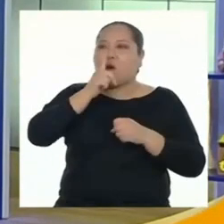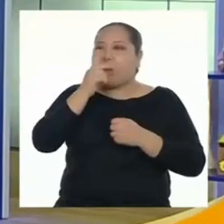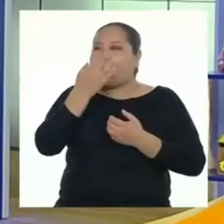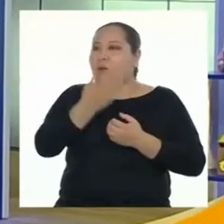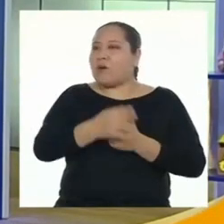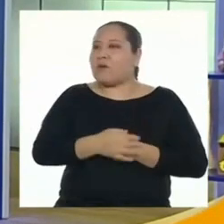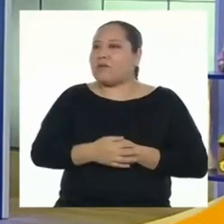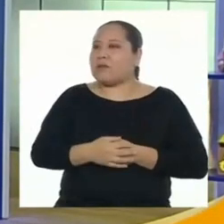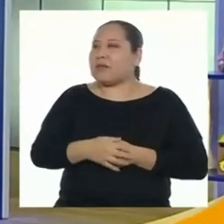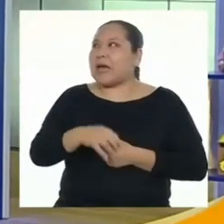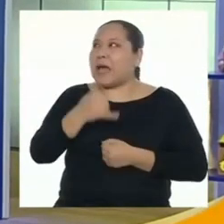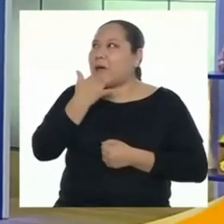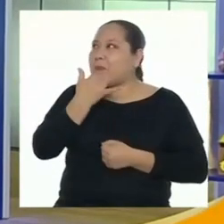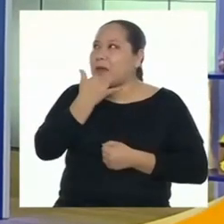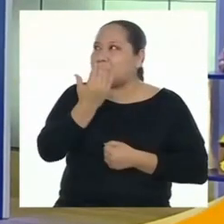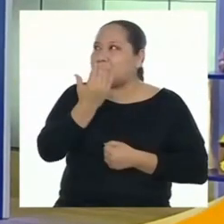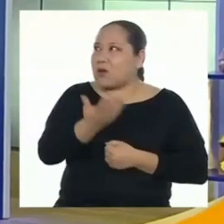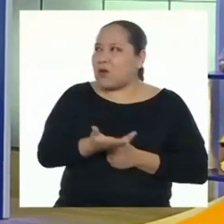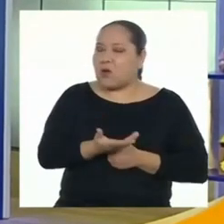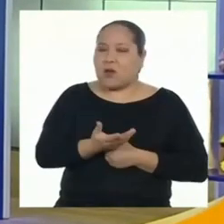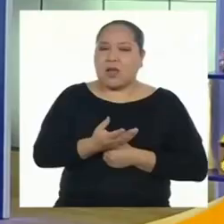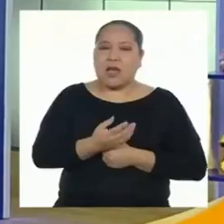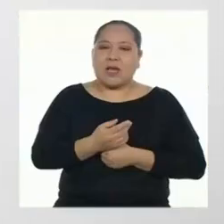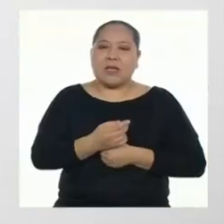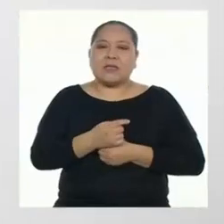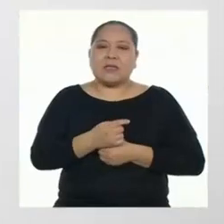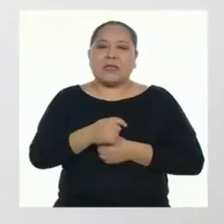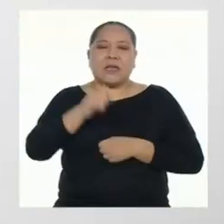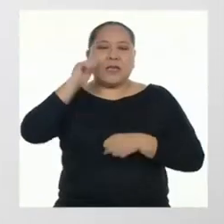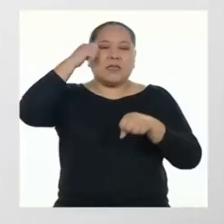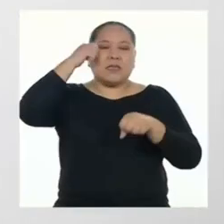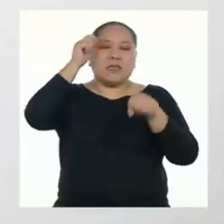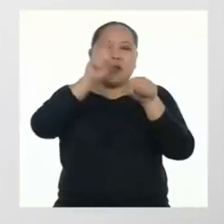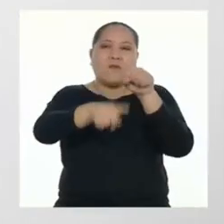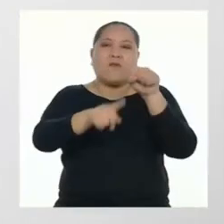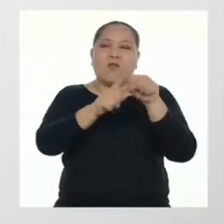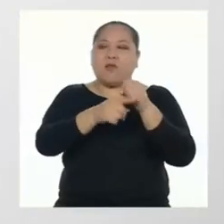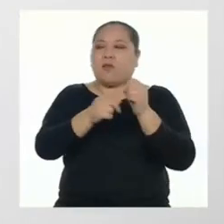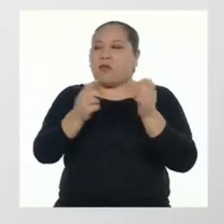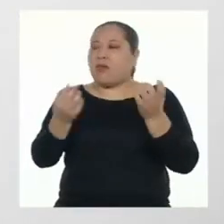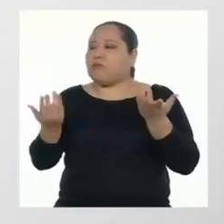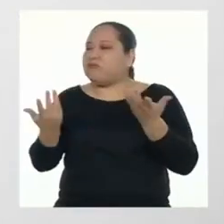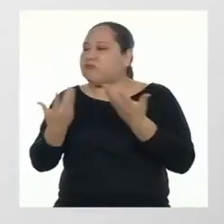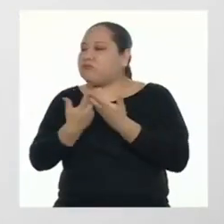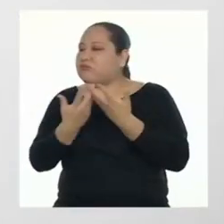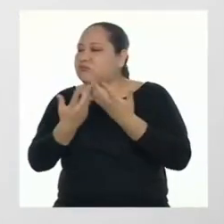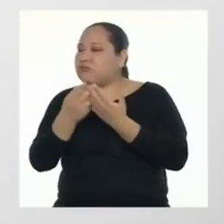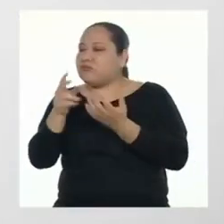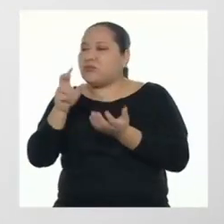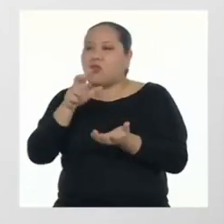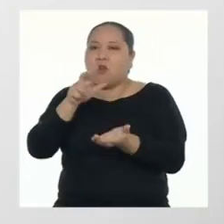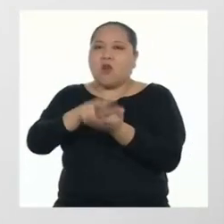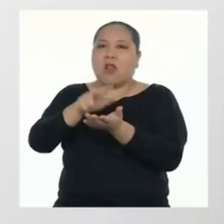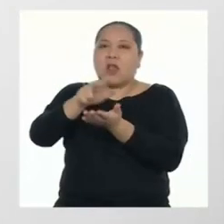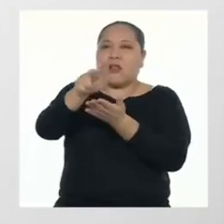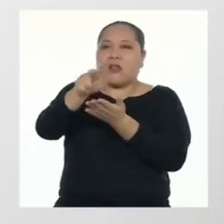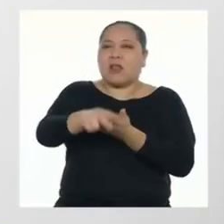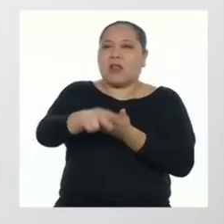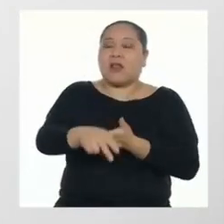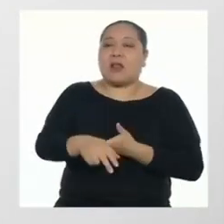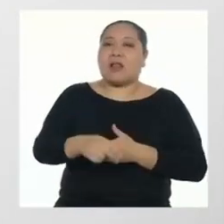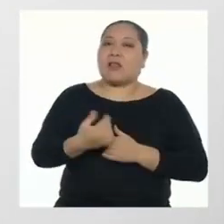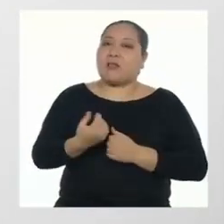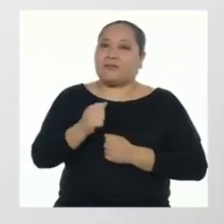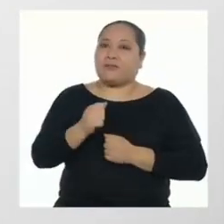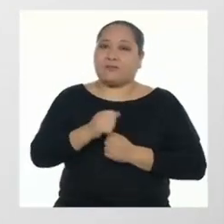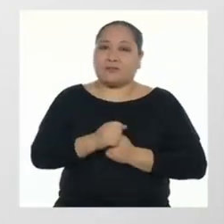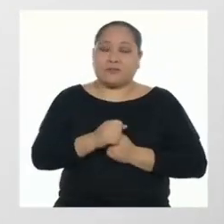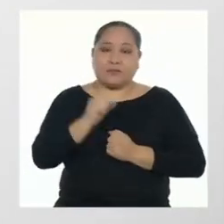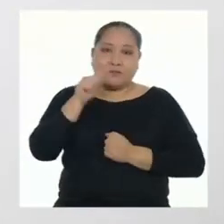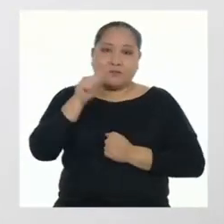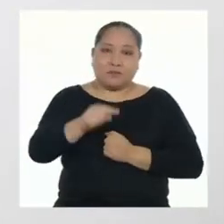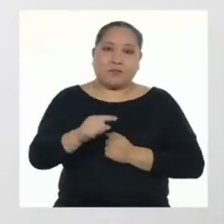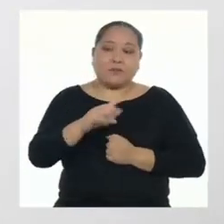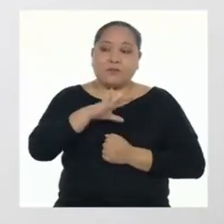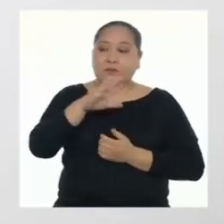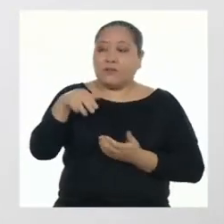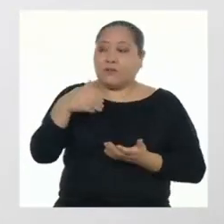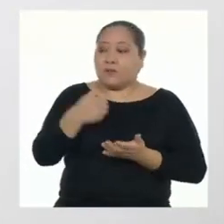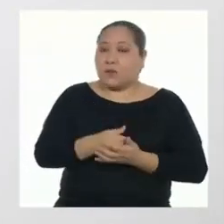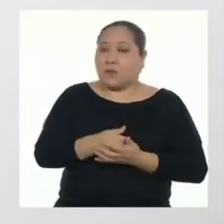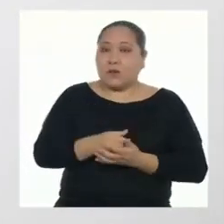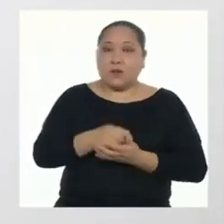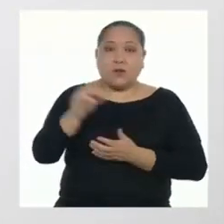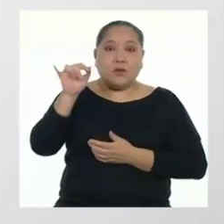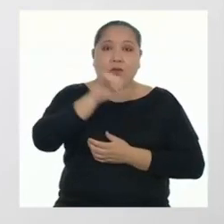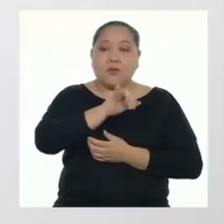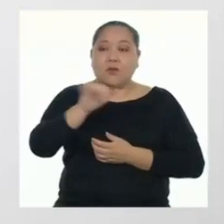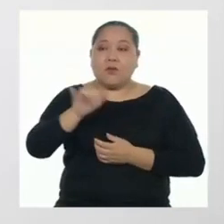tienen que ver las cebollas con la rana? Todos nosotros los seres vivos tenemos que ver con otros seres vivos y con todos los